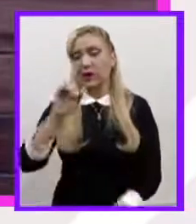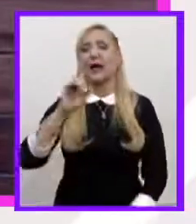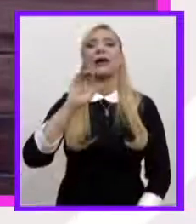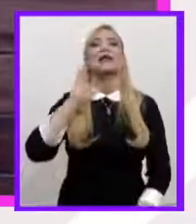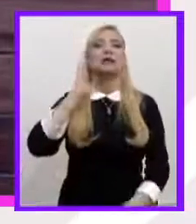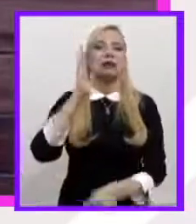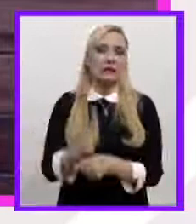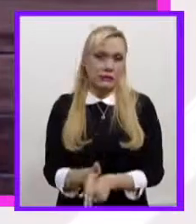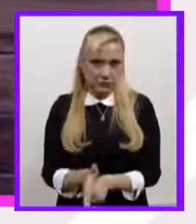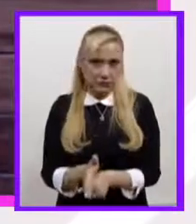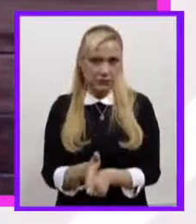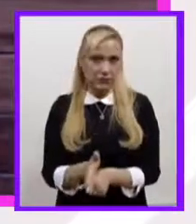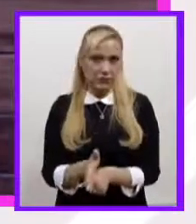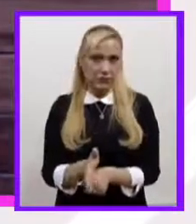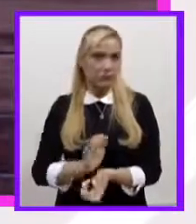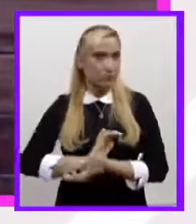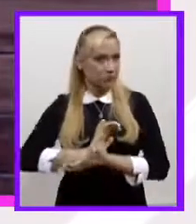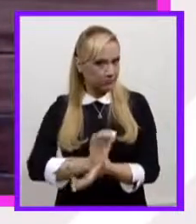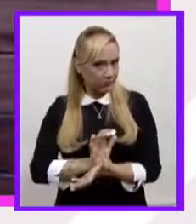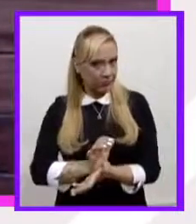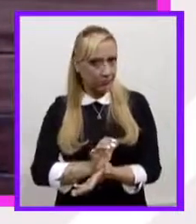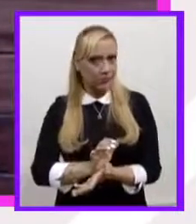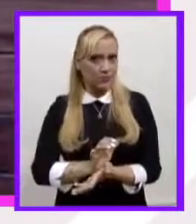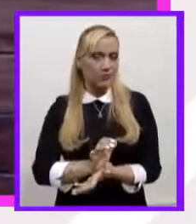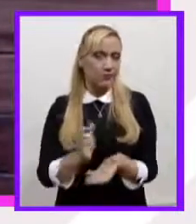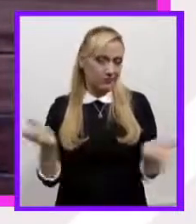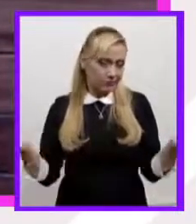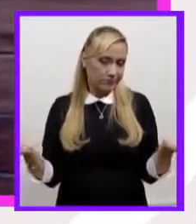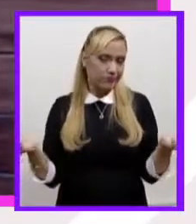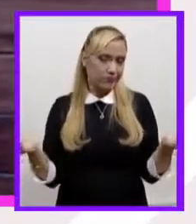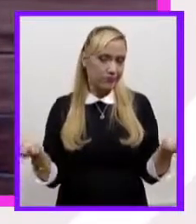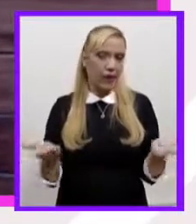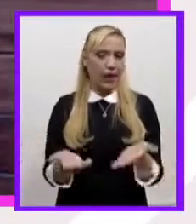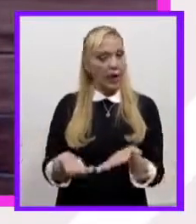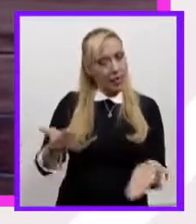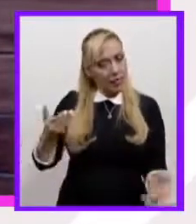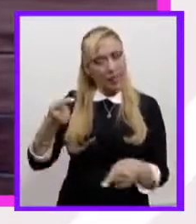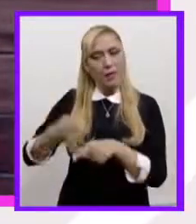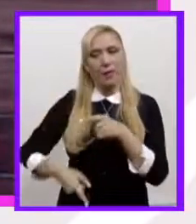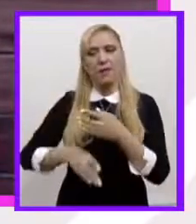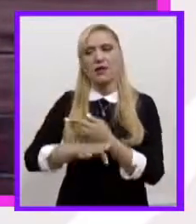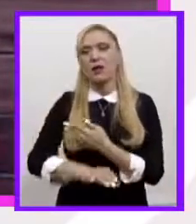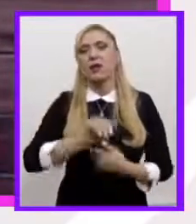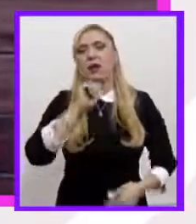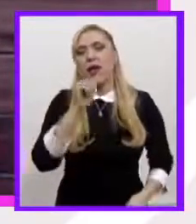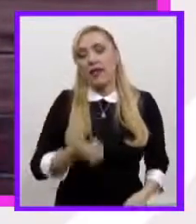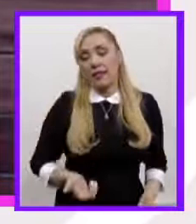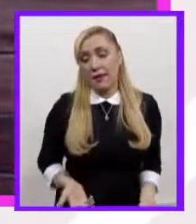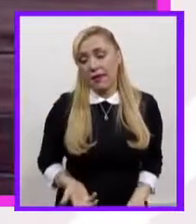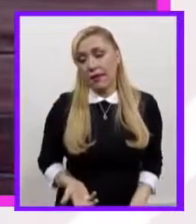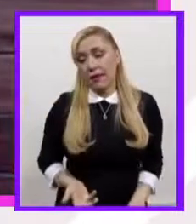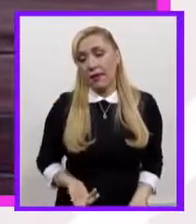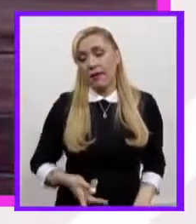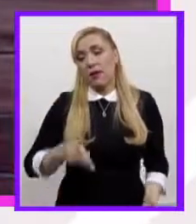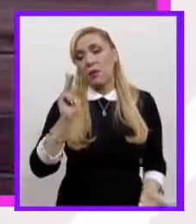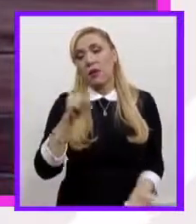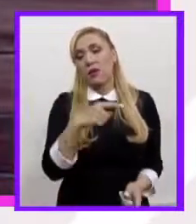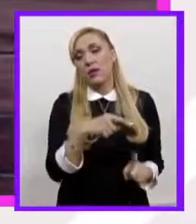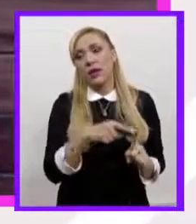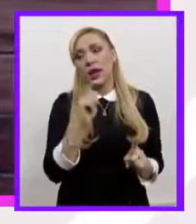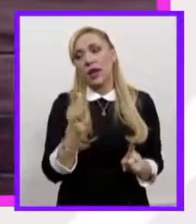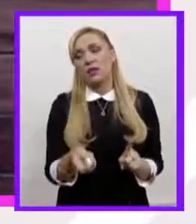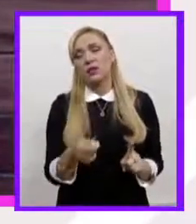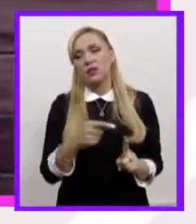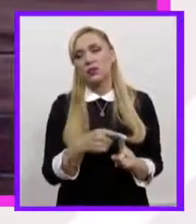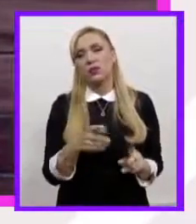conducta sancionada, como es el caso de la discriminación, sino cuando ya se cometió la discriminación. Sin embargo, tiene un poder que se le ha atribuido mucho, que es este